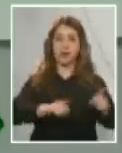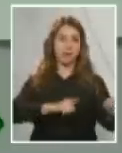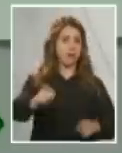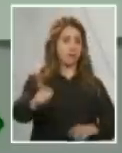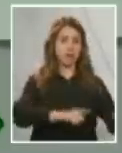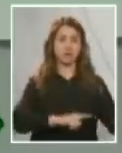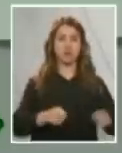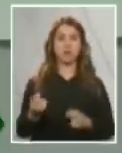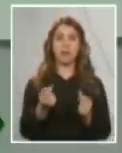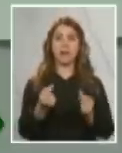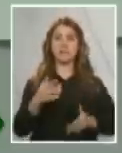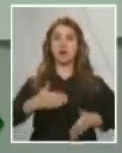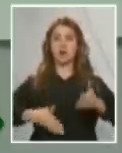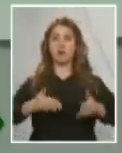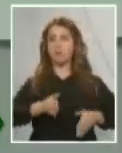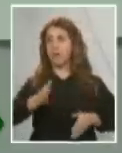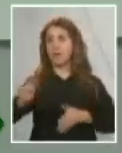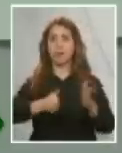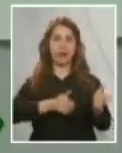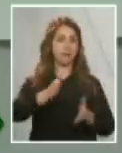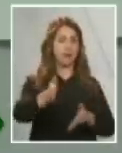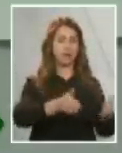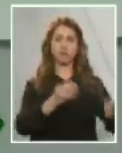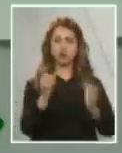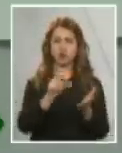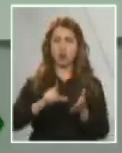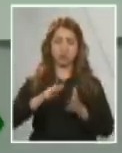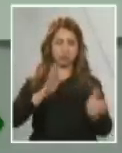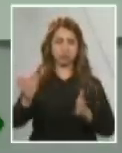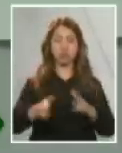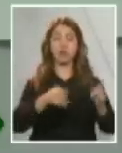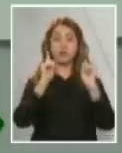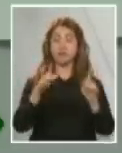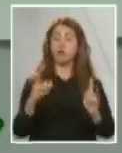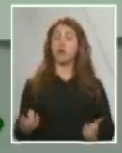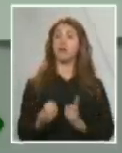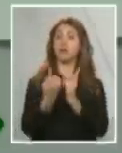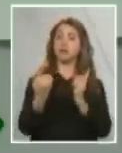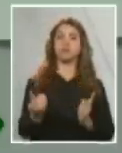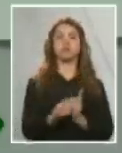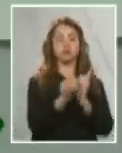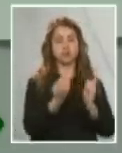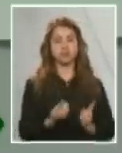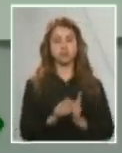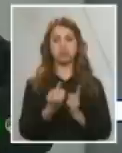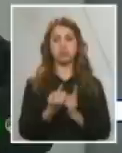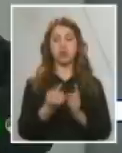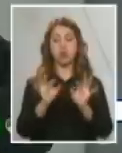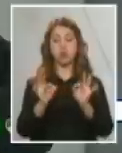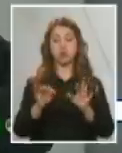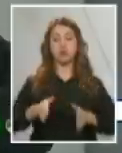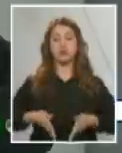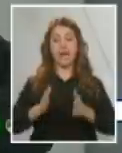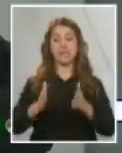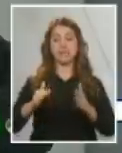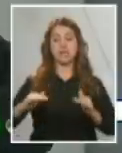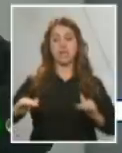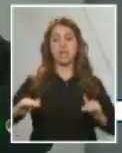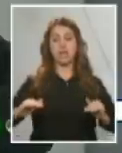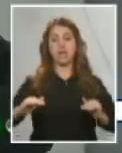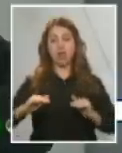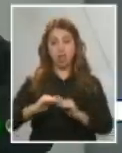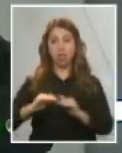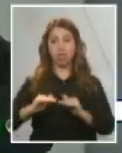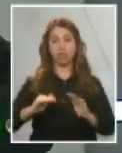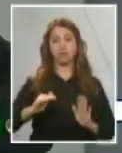un robocito, ando para todos lados. Entonces como que me tengo que enfrentar a una vereda que o